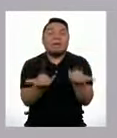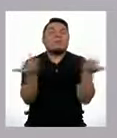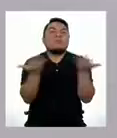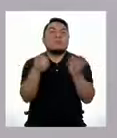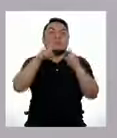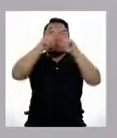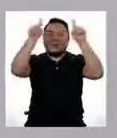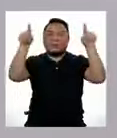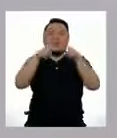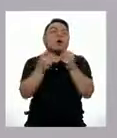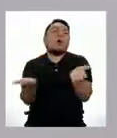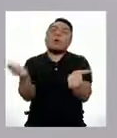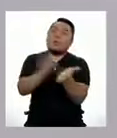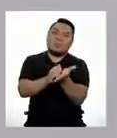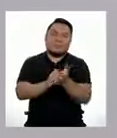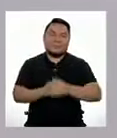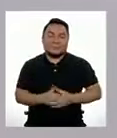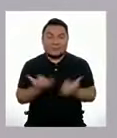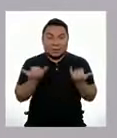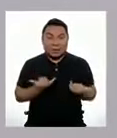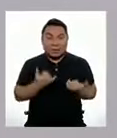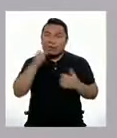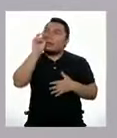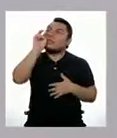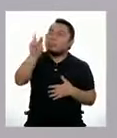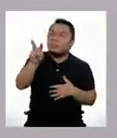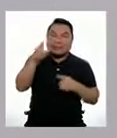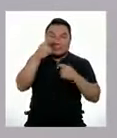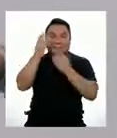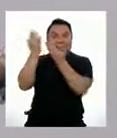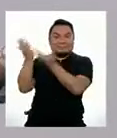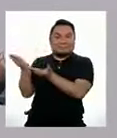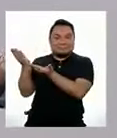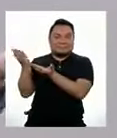con un gráfico más. Vamos a leer y analizar este